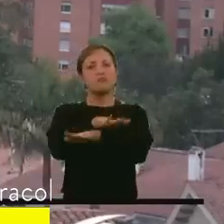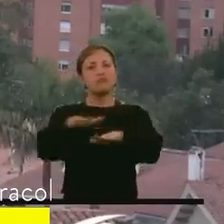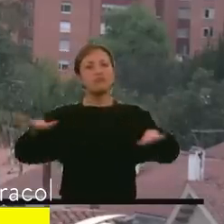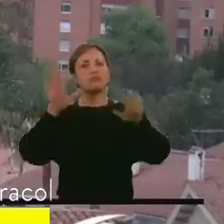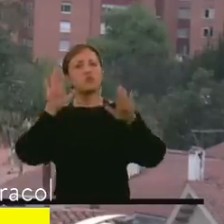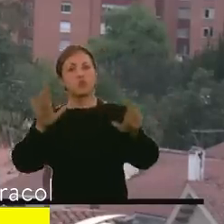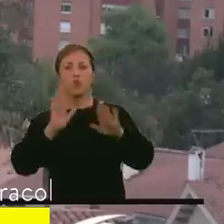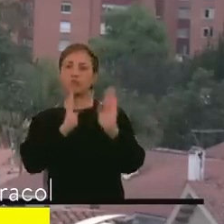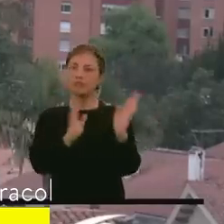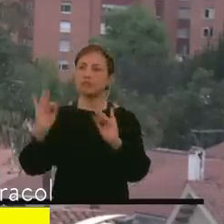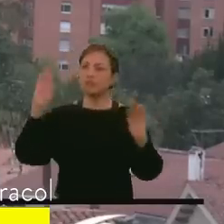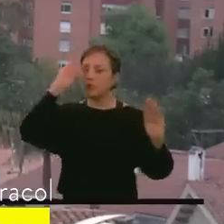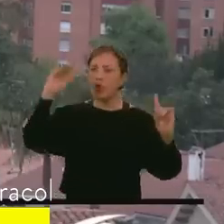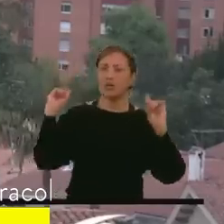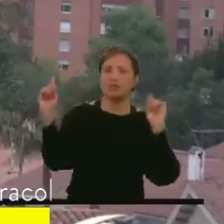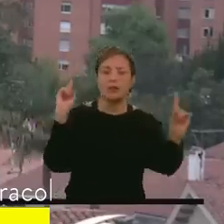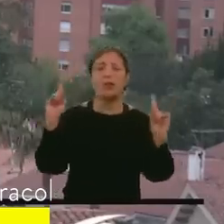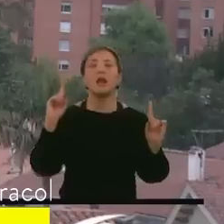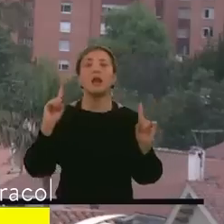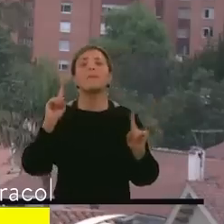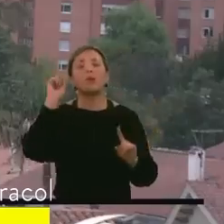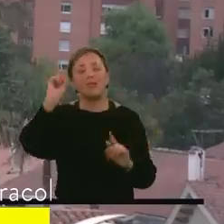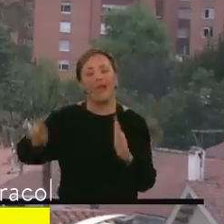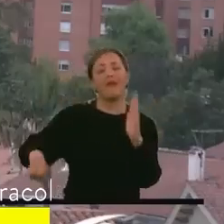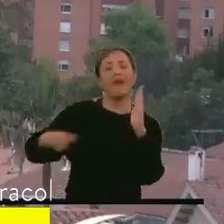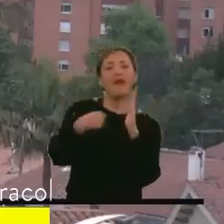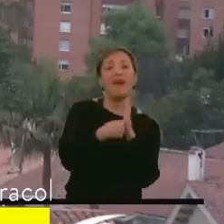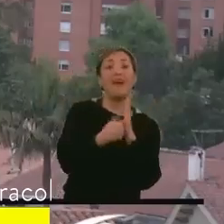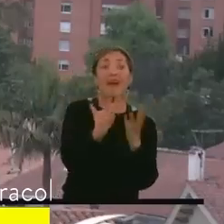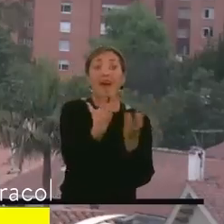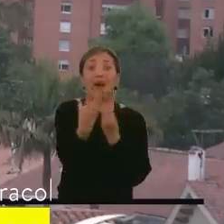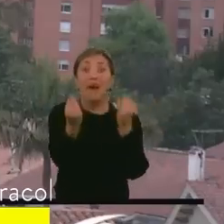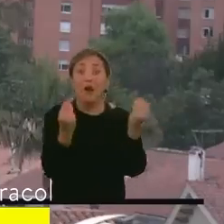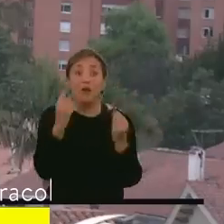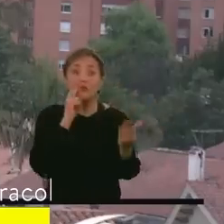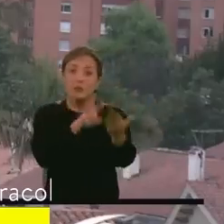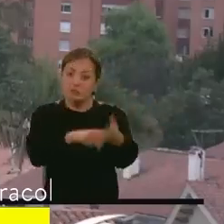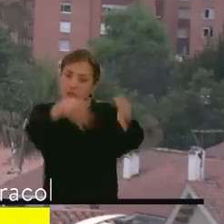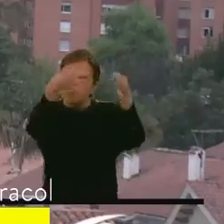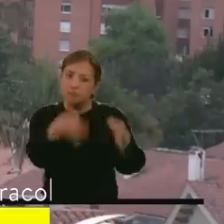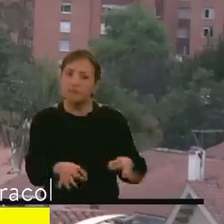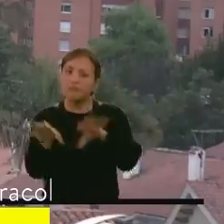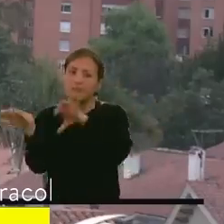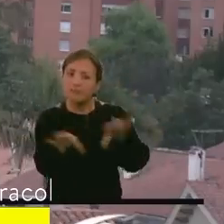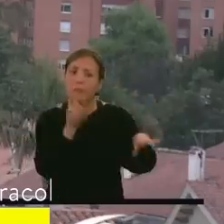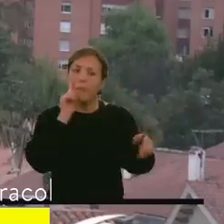artículo precisamente para que aquellos grupos que están alzados en armas pues muestren verdaderos hechos de